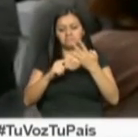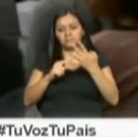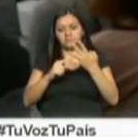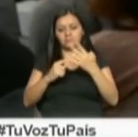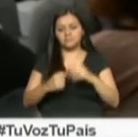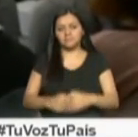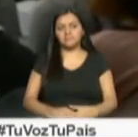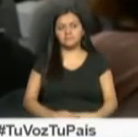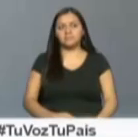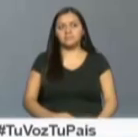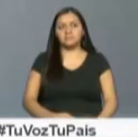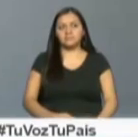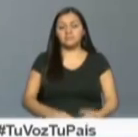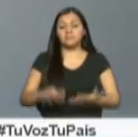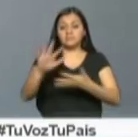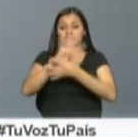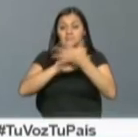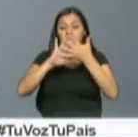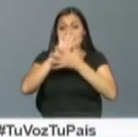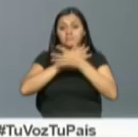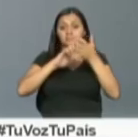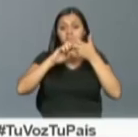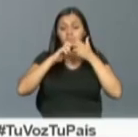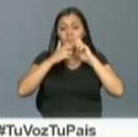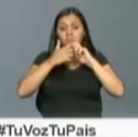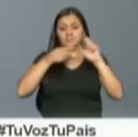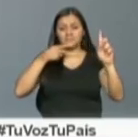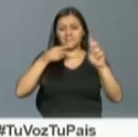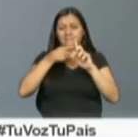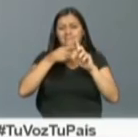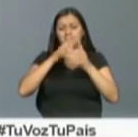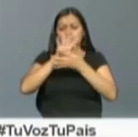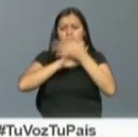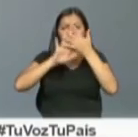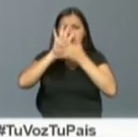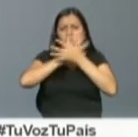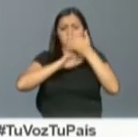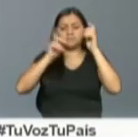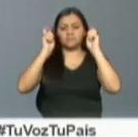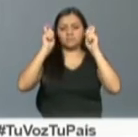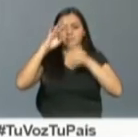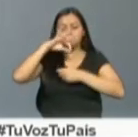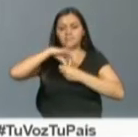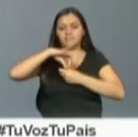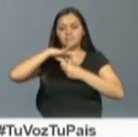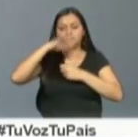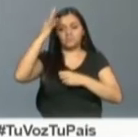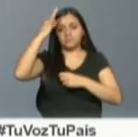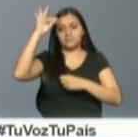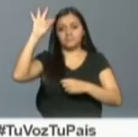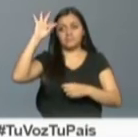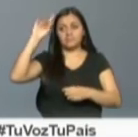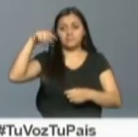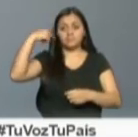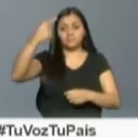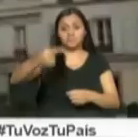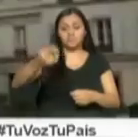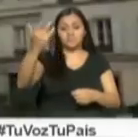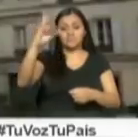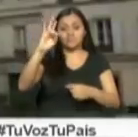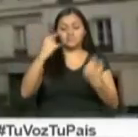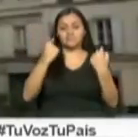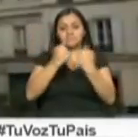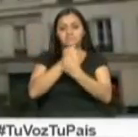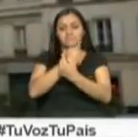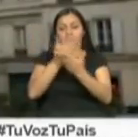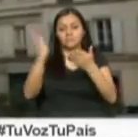posición. El escándalo que salpica a Fillon está marcando la convulsa campaña electoral en Francia, donde el próximo 17 de marzo se cierra el